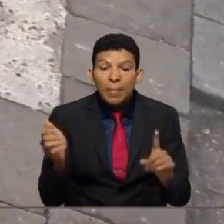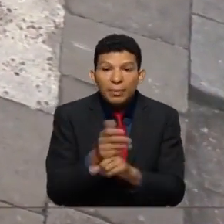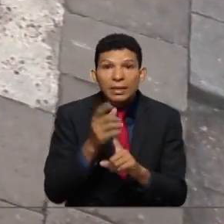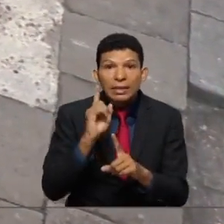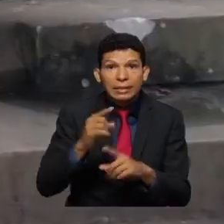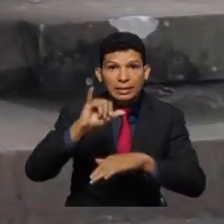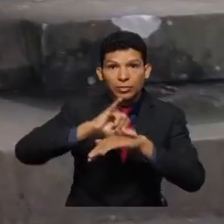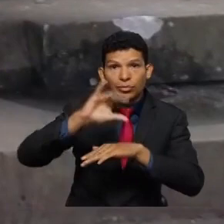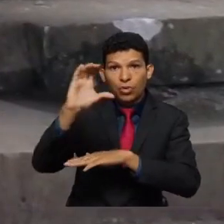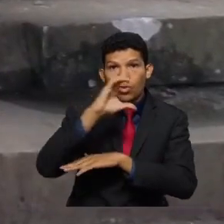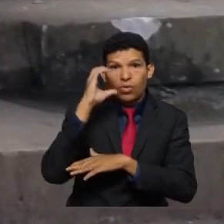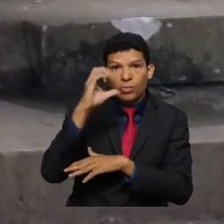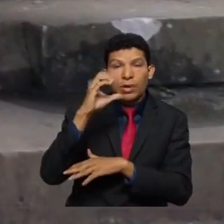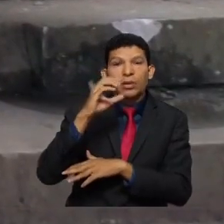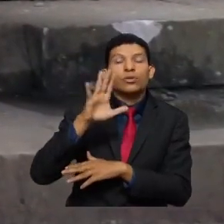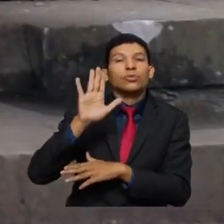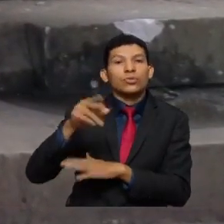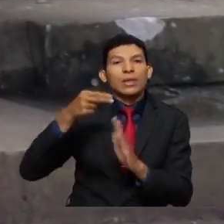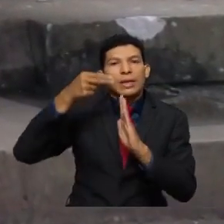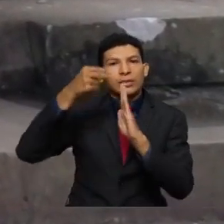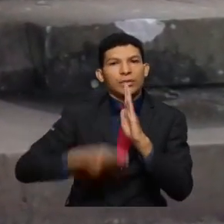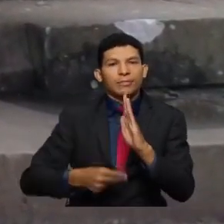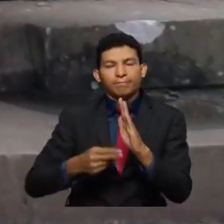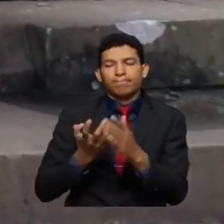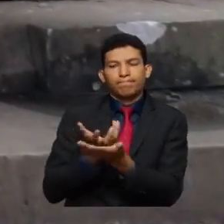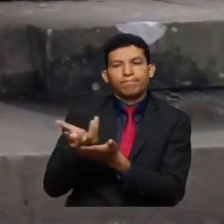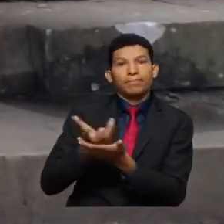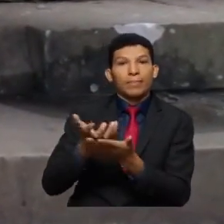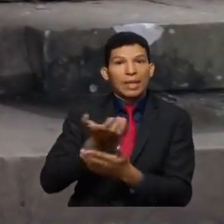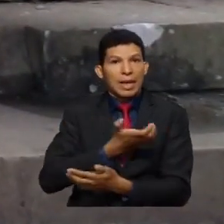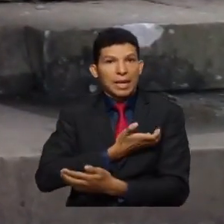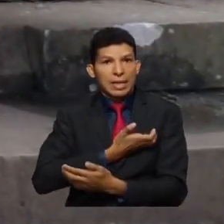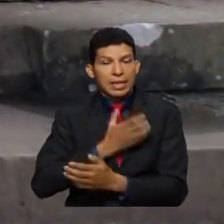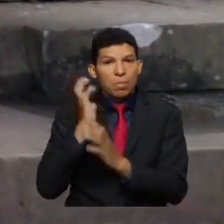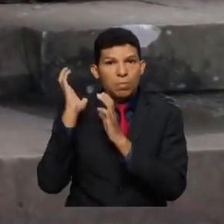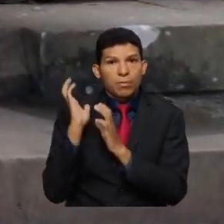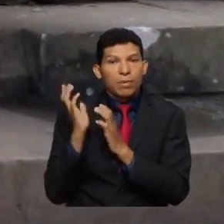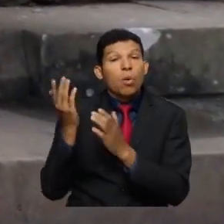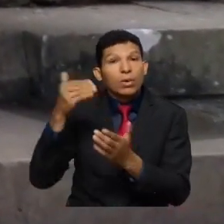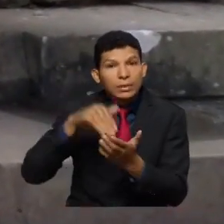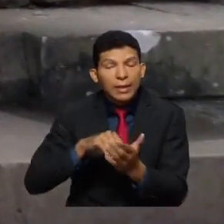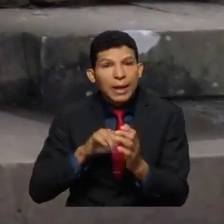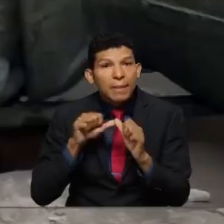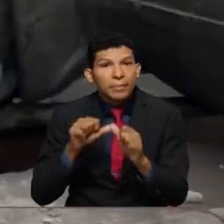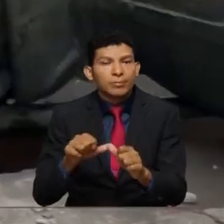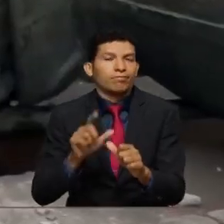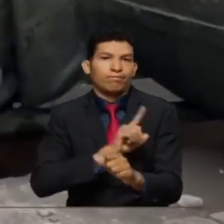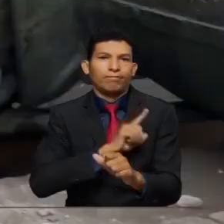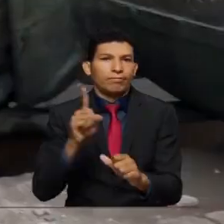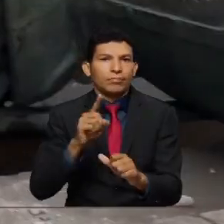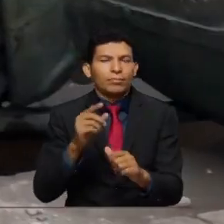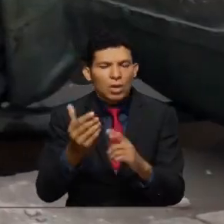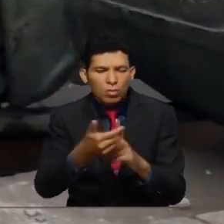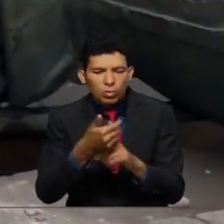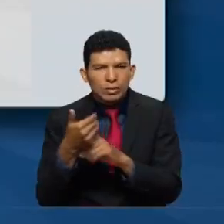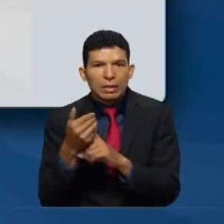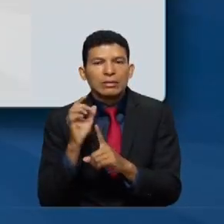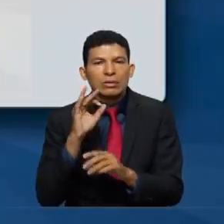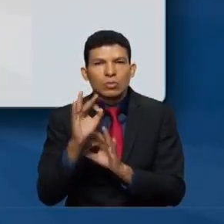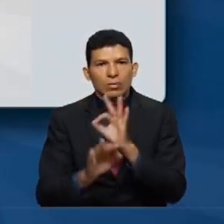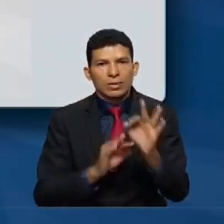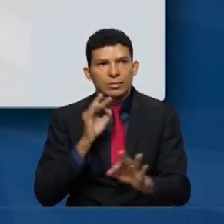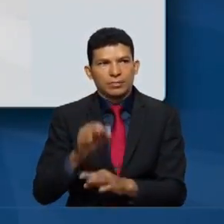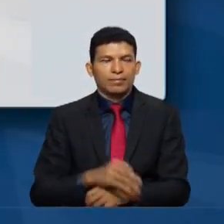de Antropología e Historia recomendara a la Alcaldía de Popayán no reinstalar la estatua y preservar los nuevos hallazgos culturales.